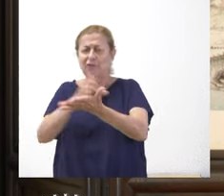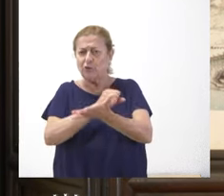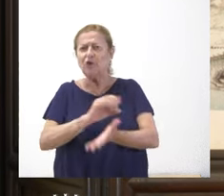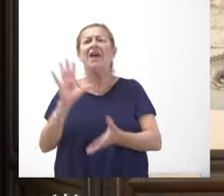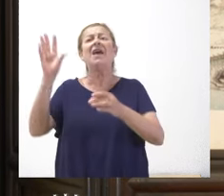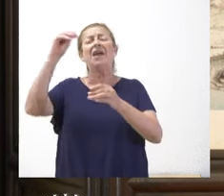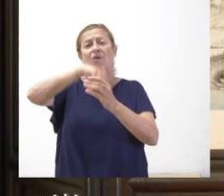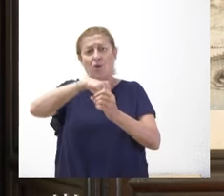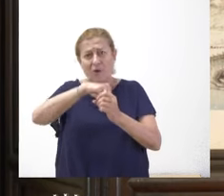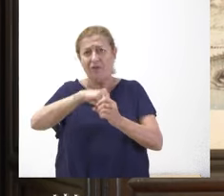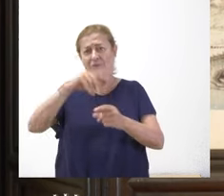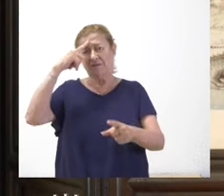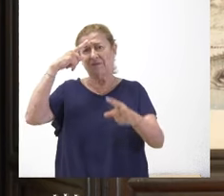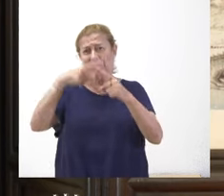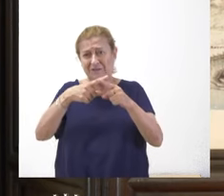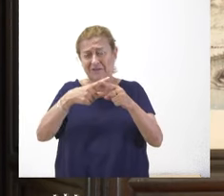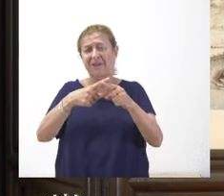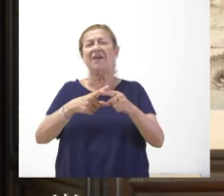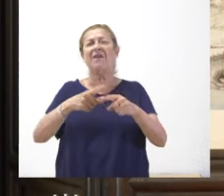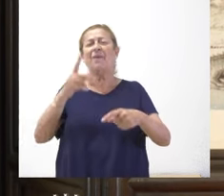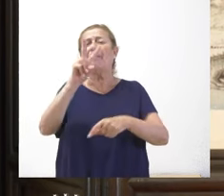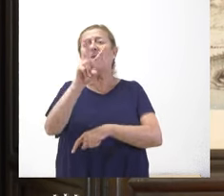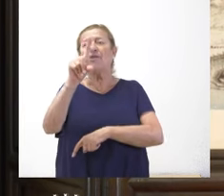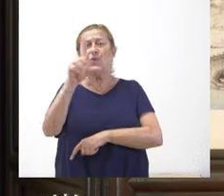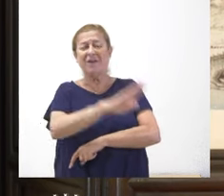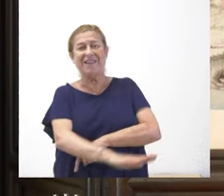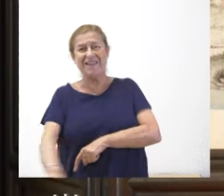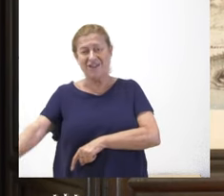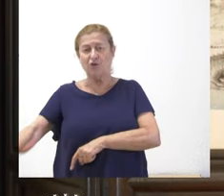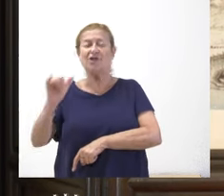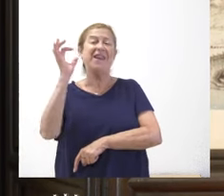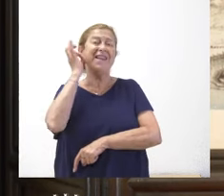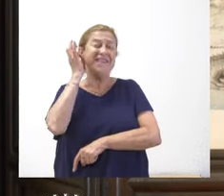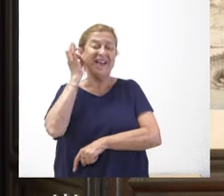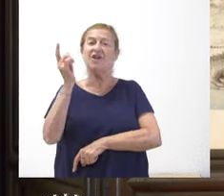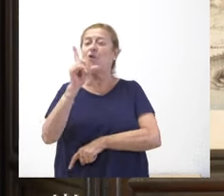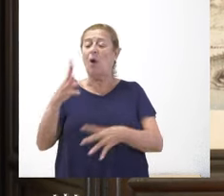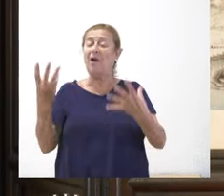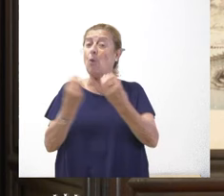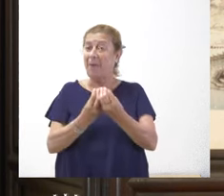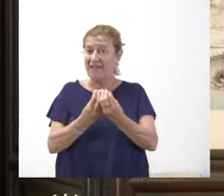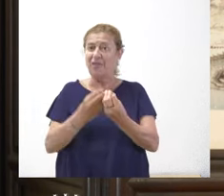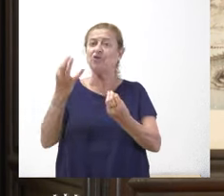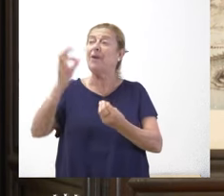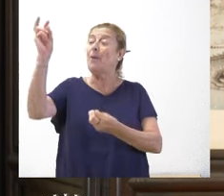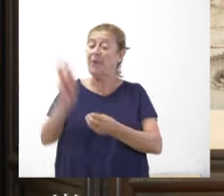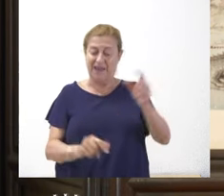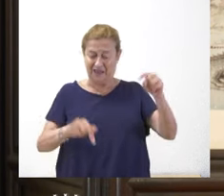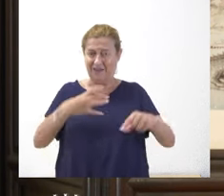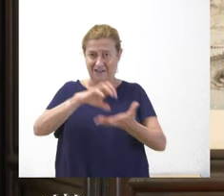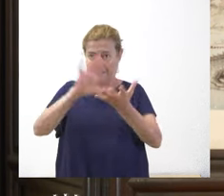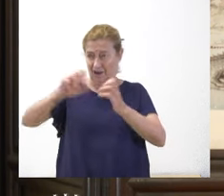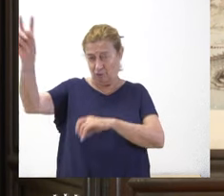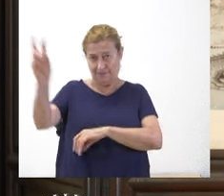lo referente a los 21 niños y niñas no acompañados que vendrán a Castilla y